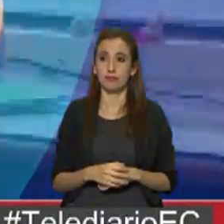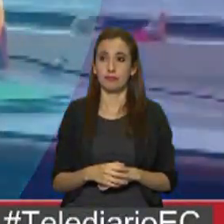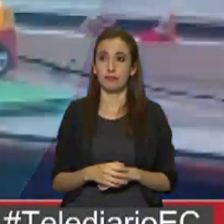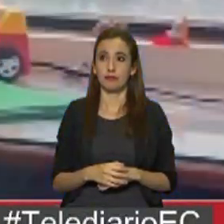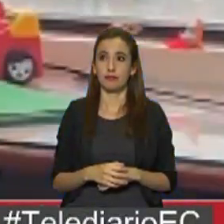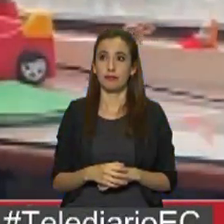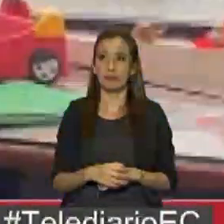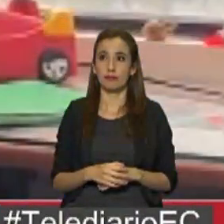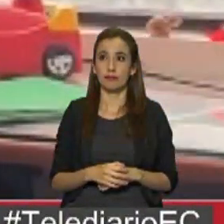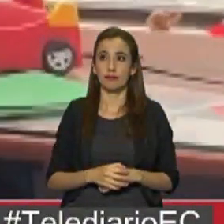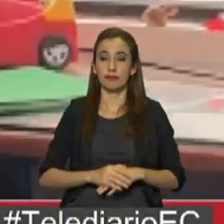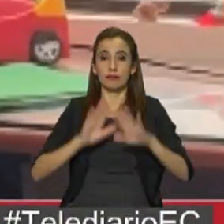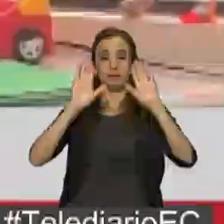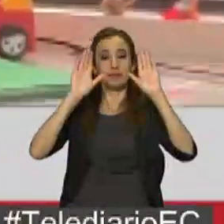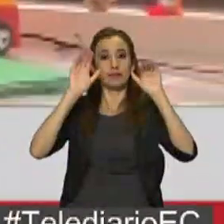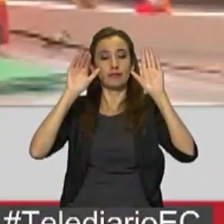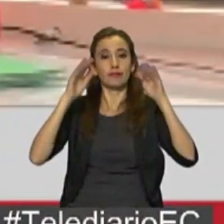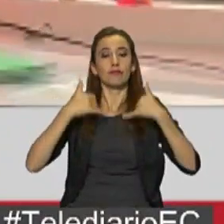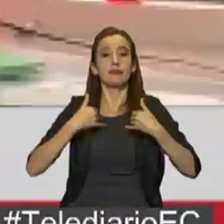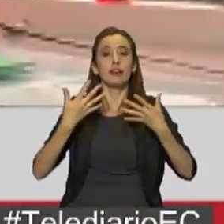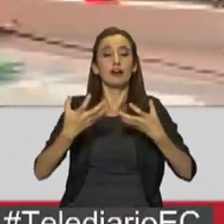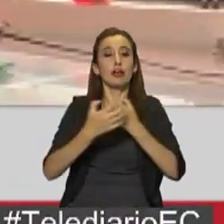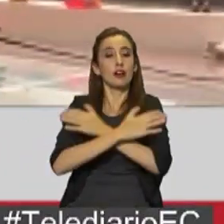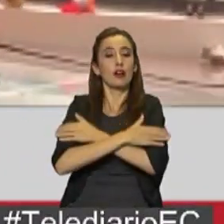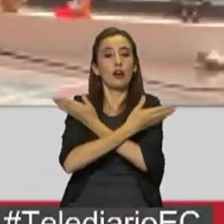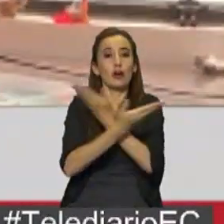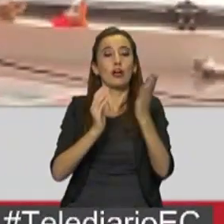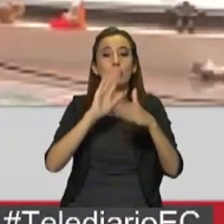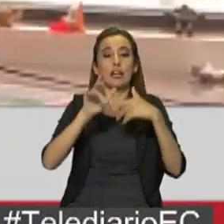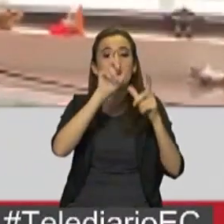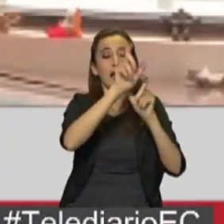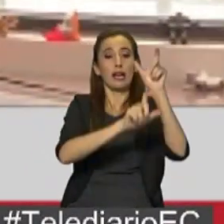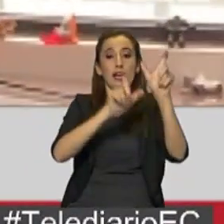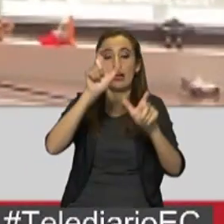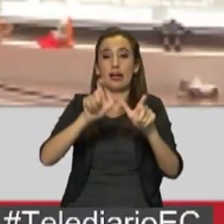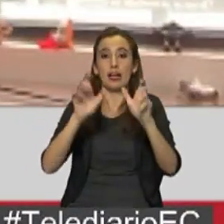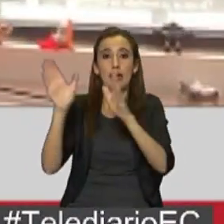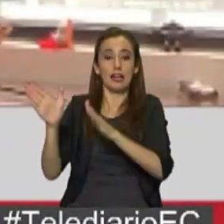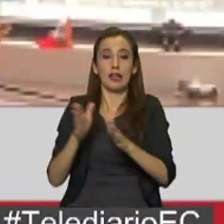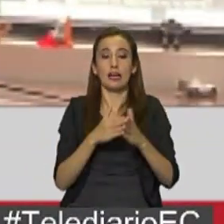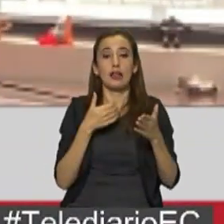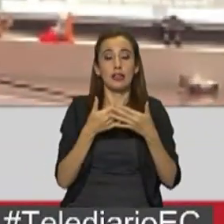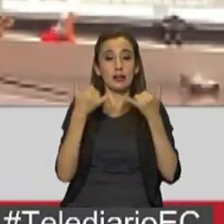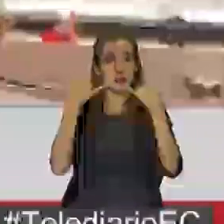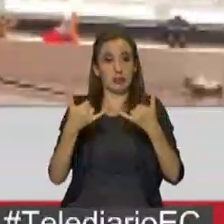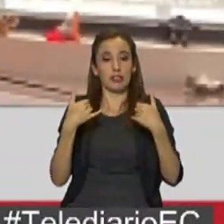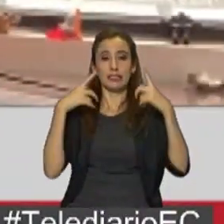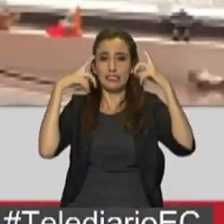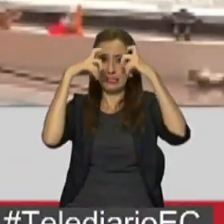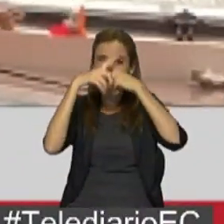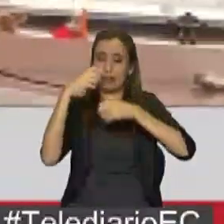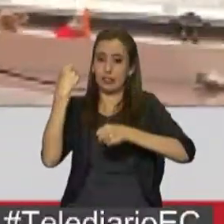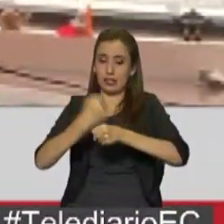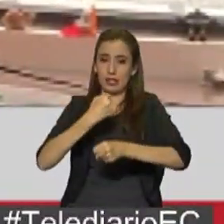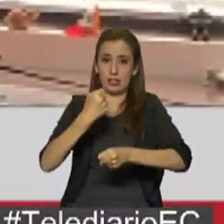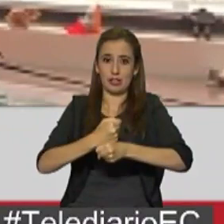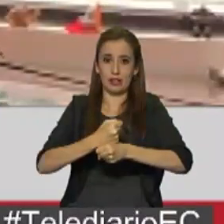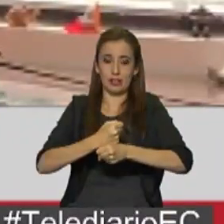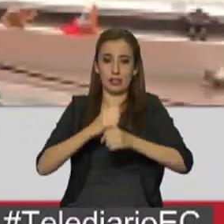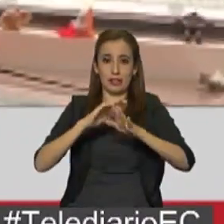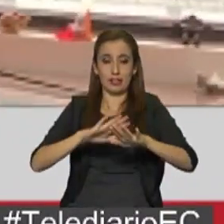hola soy y quiero mandar un salón a todas las personas pese a la situación siguen trabajando